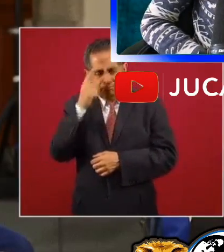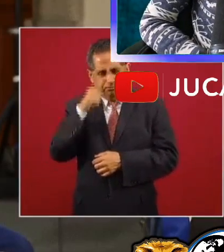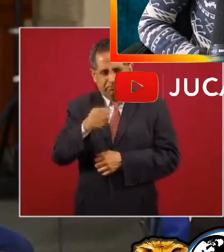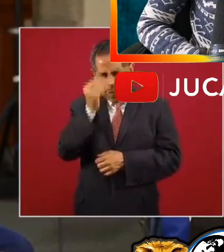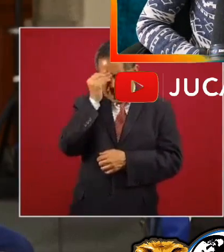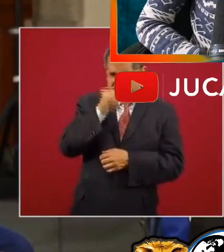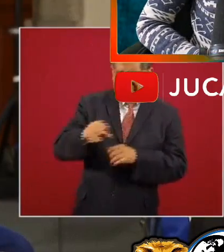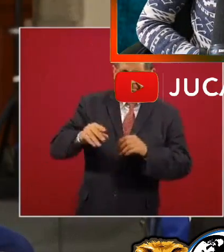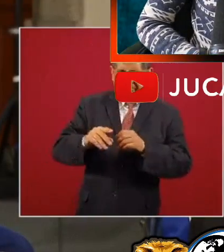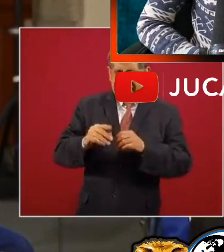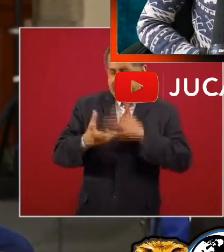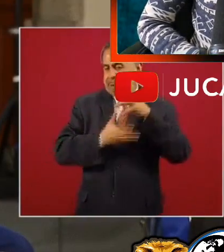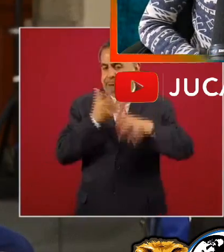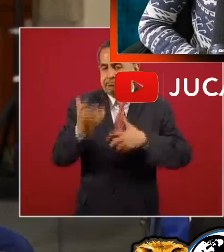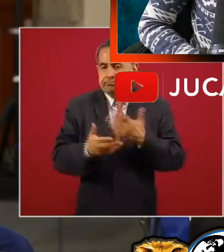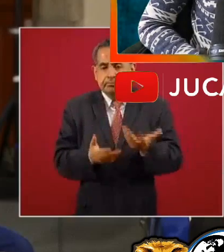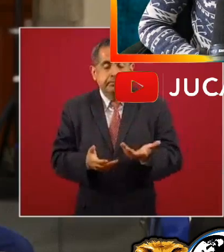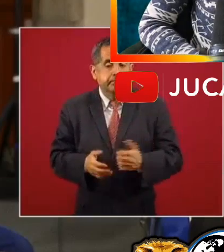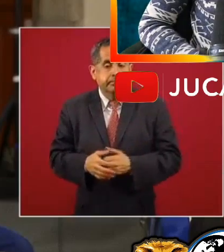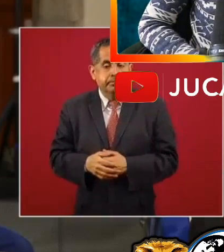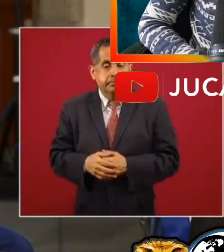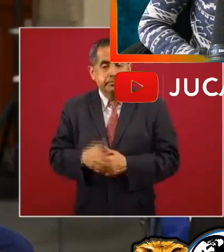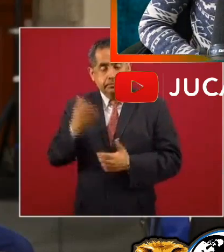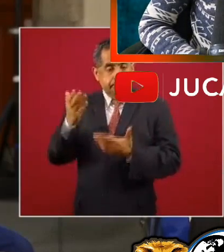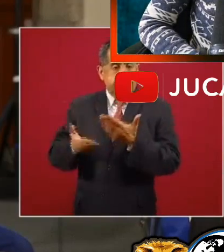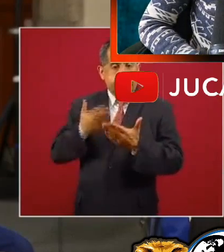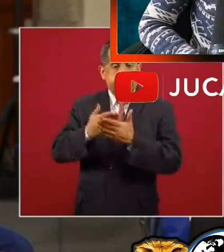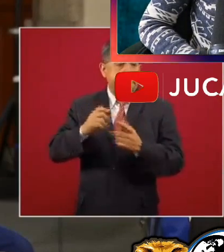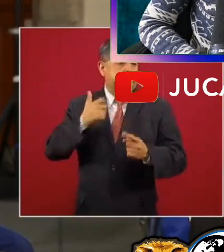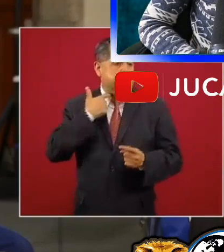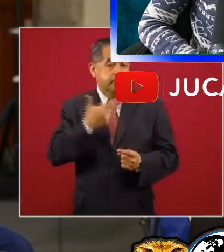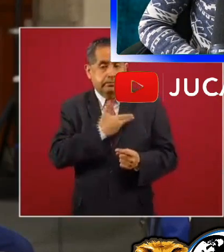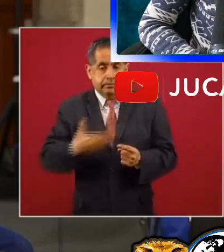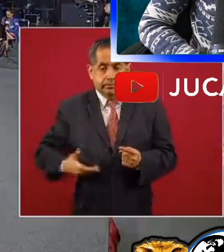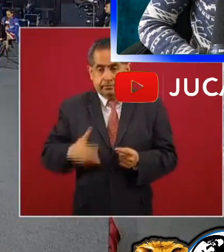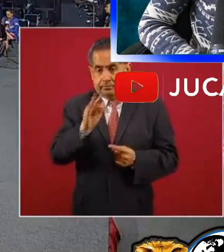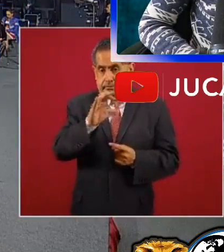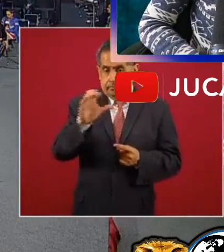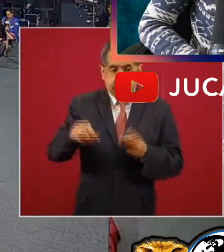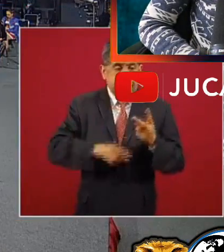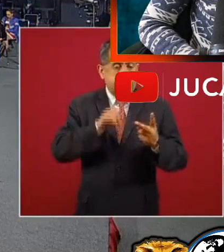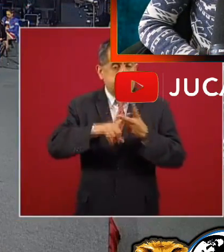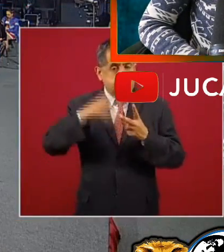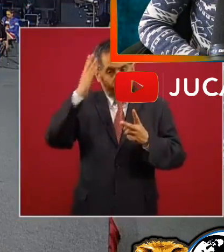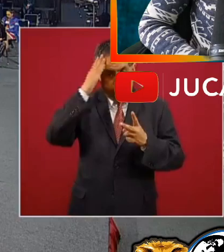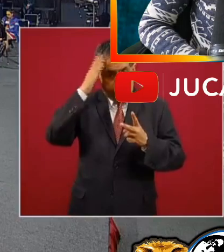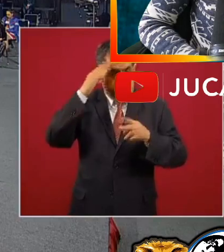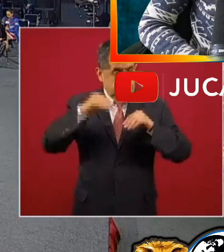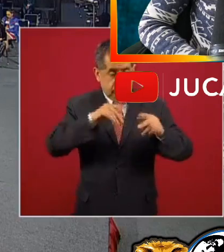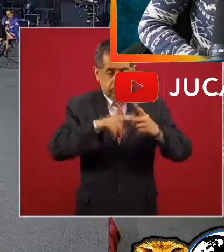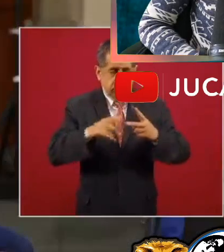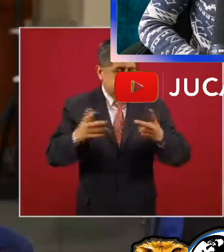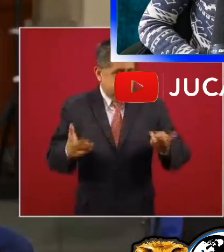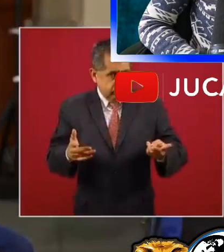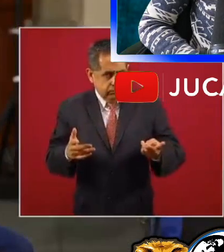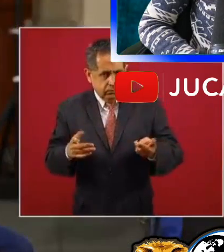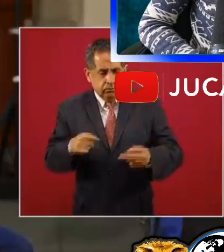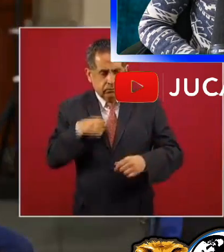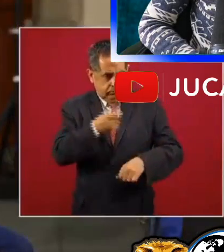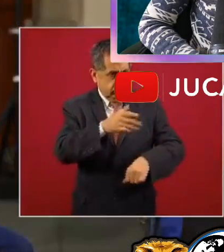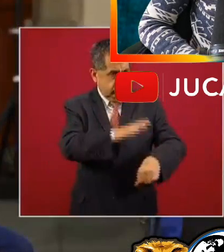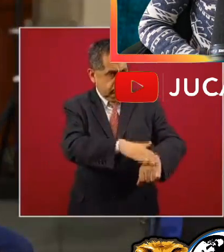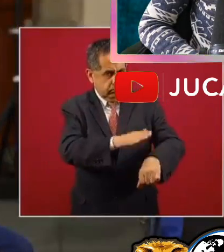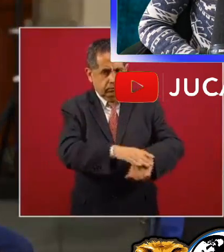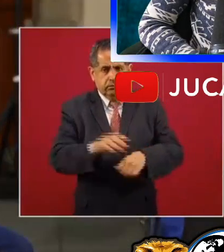estos planteamientos que están haciendo el expresidente Calderón y un líder de un movimiento, ¿no es momento que lo llame ya a la